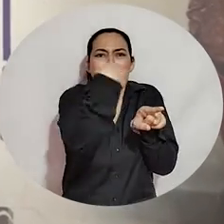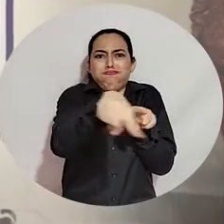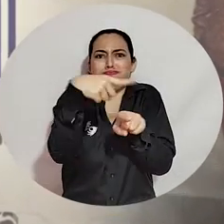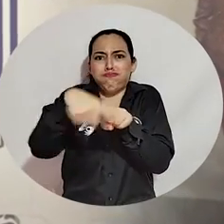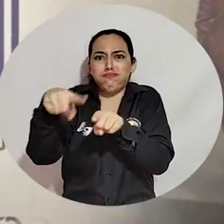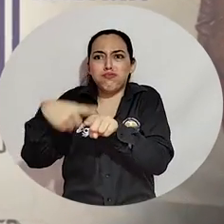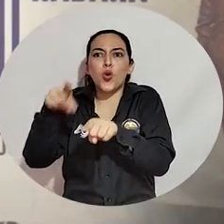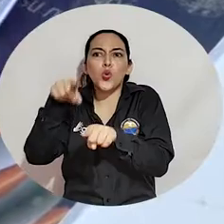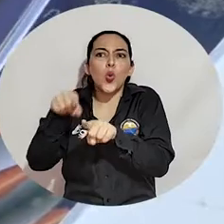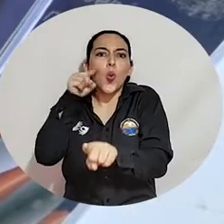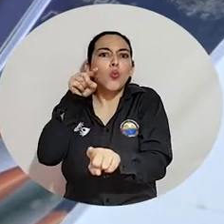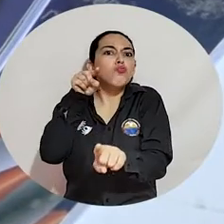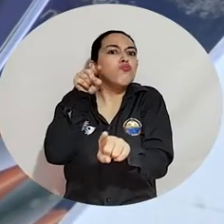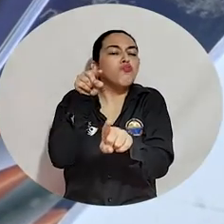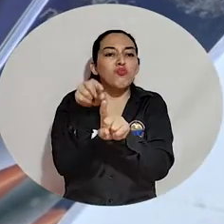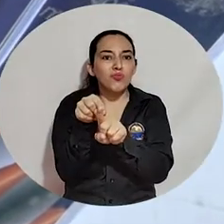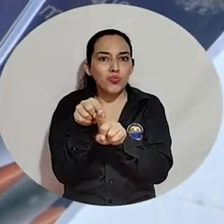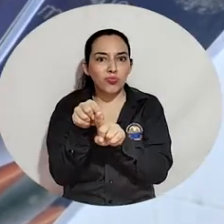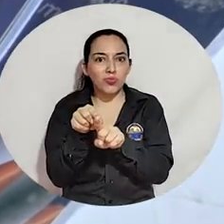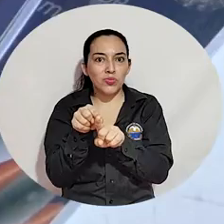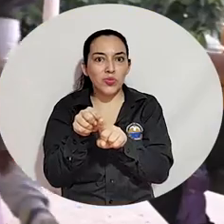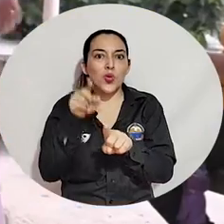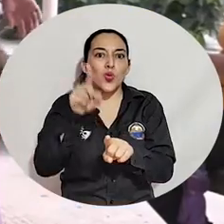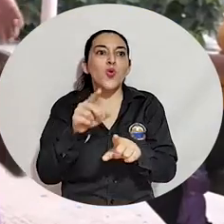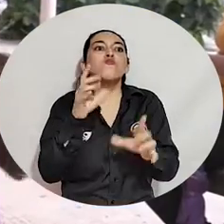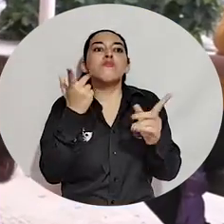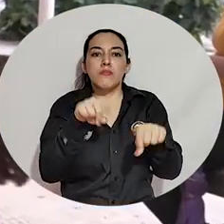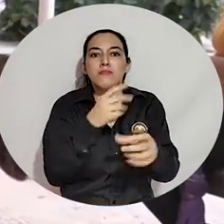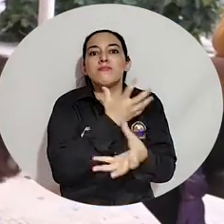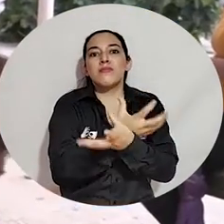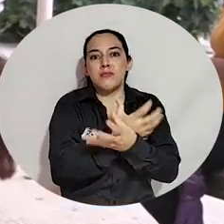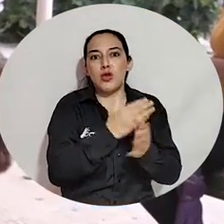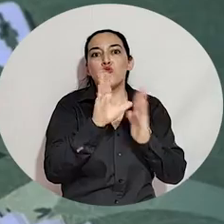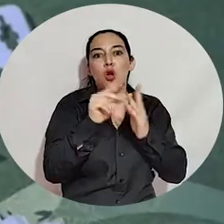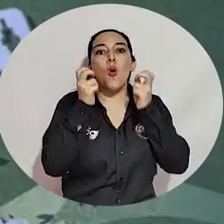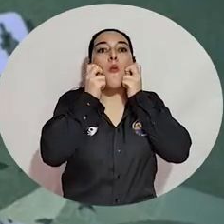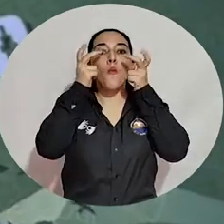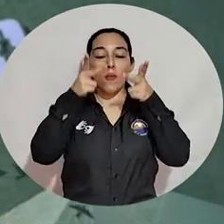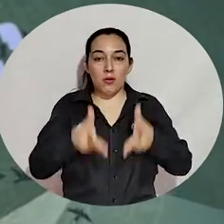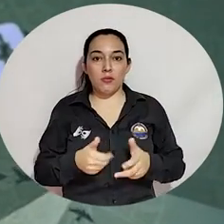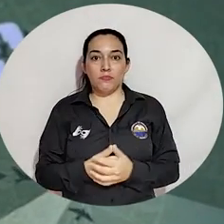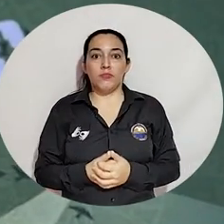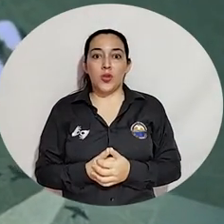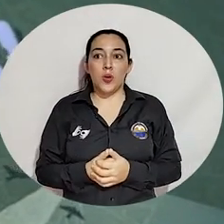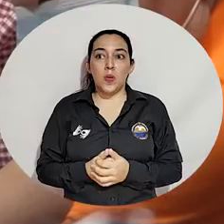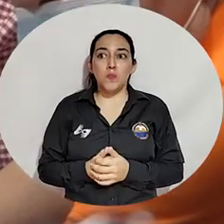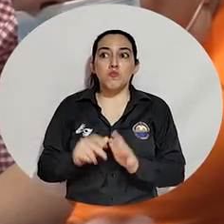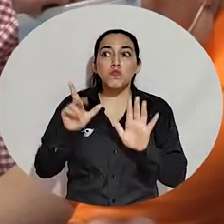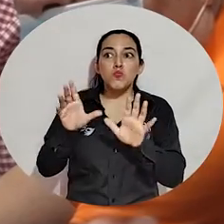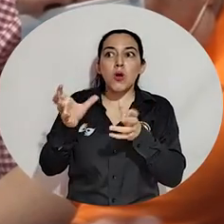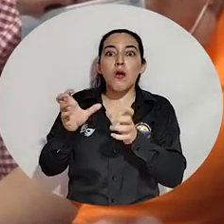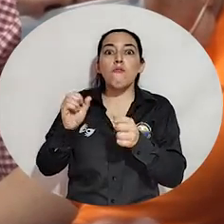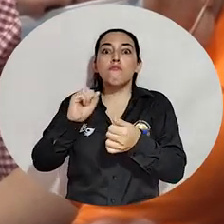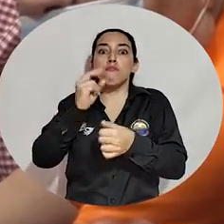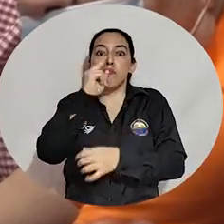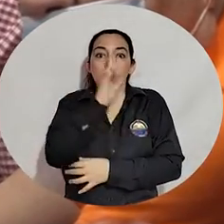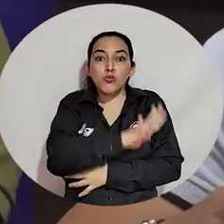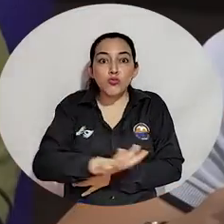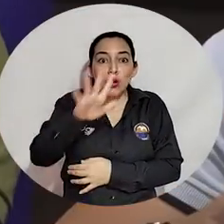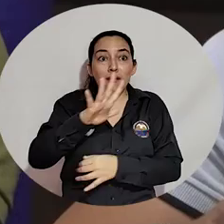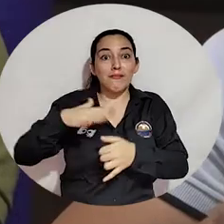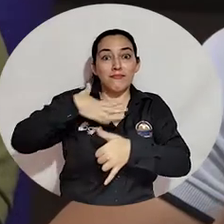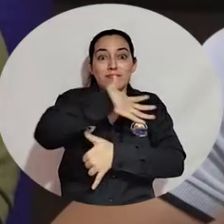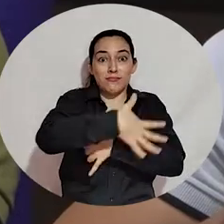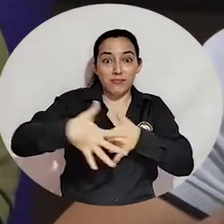medio ambiente, en fin, a todo este tipo de aspectos relacionados también a las ciencias sociales y las humanidades. Ante los medios de comunicación